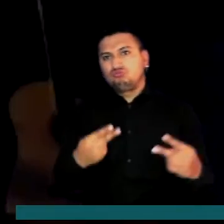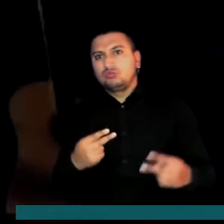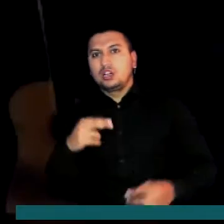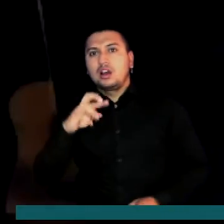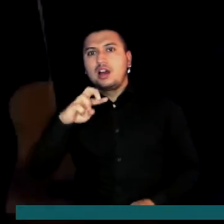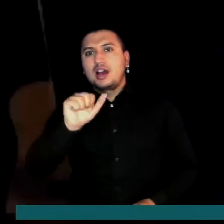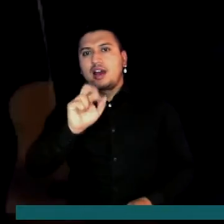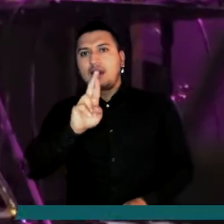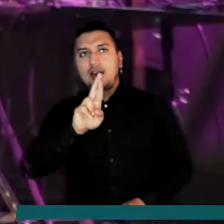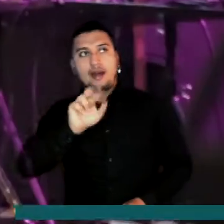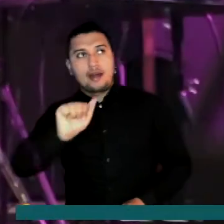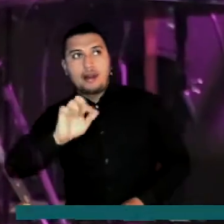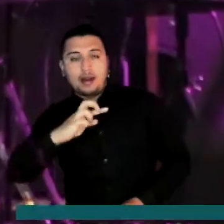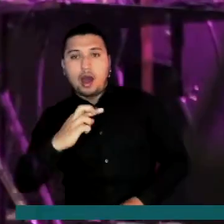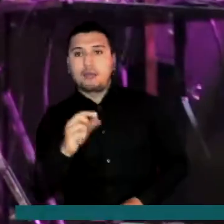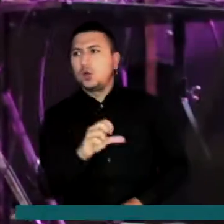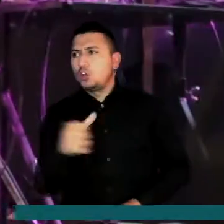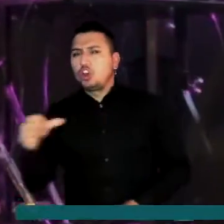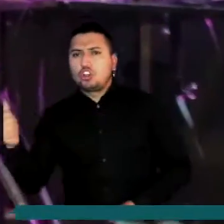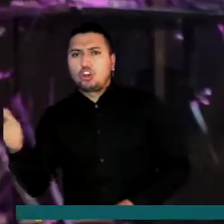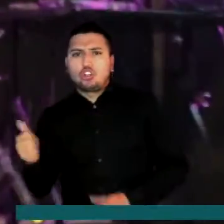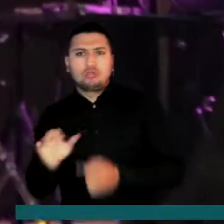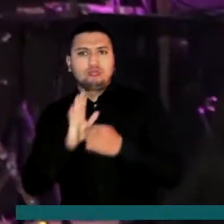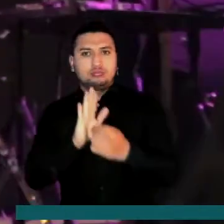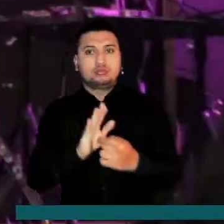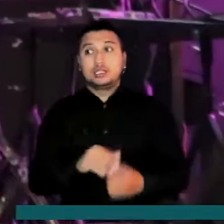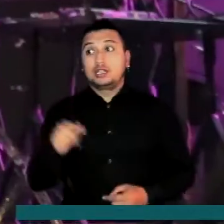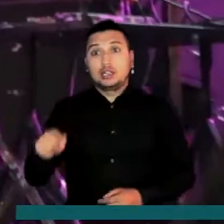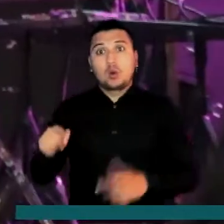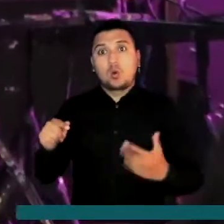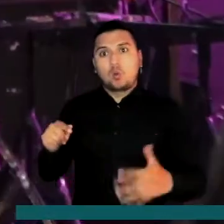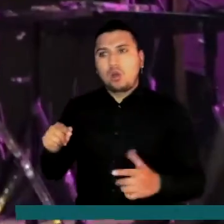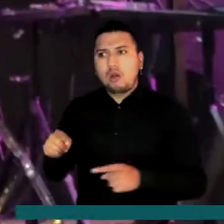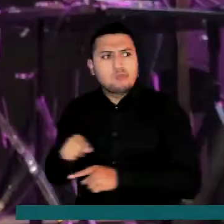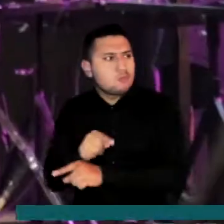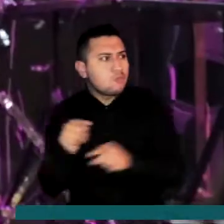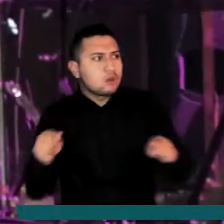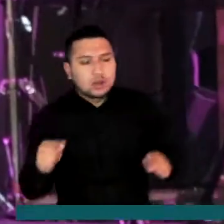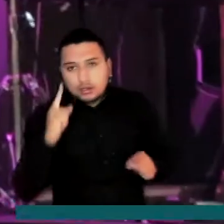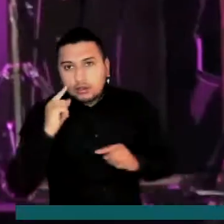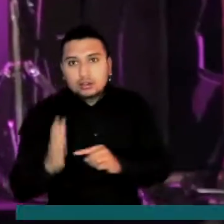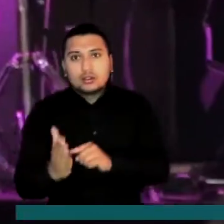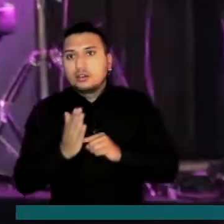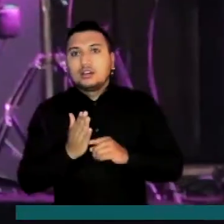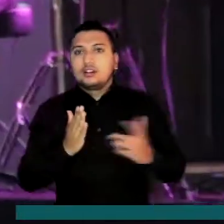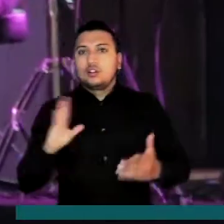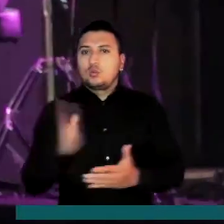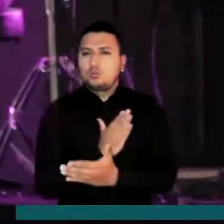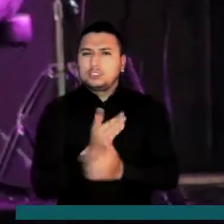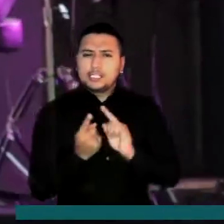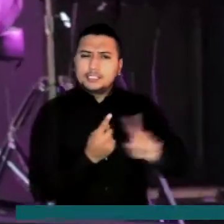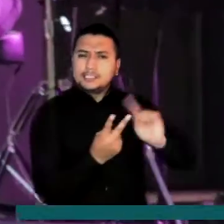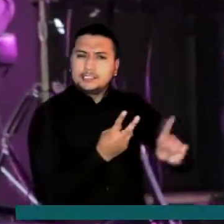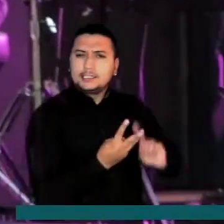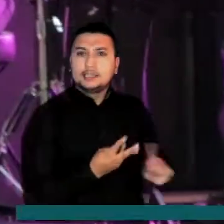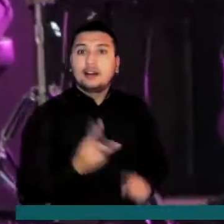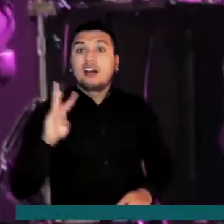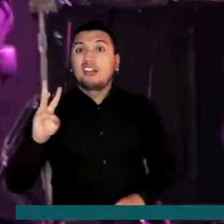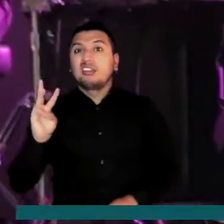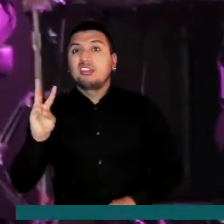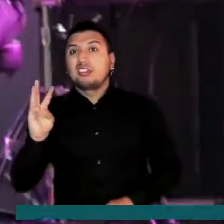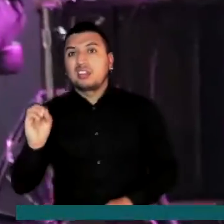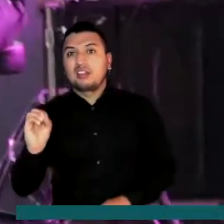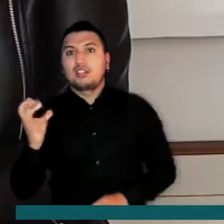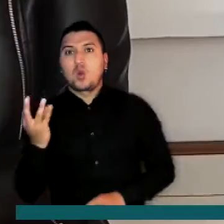Chop Colombo cuenta con más de 30 experiencias que giran en torno a la música. Tiene una